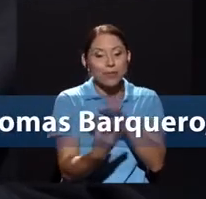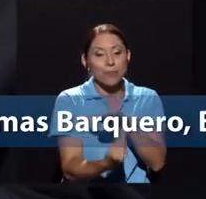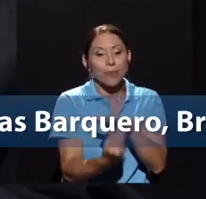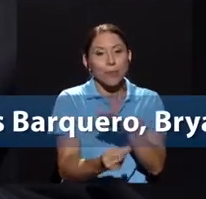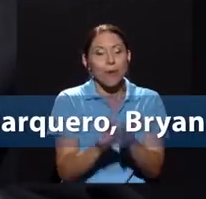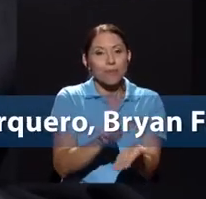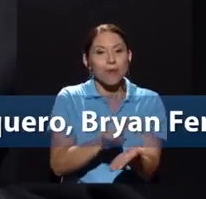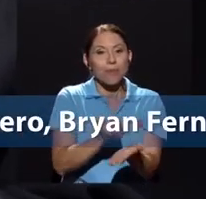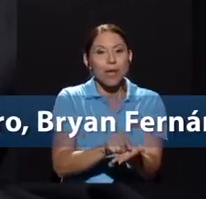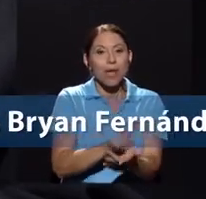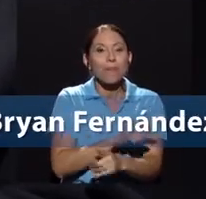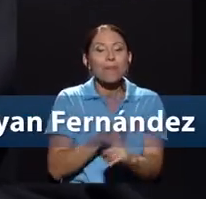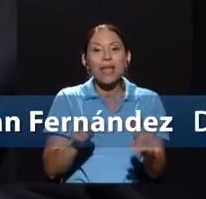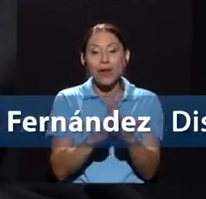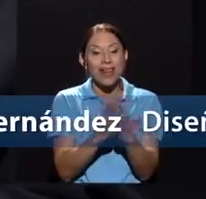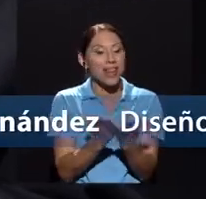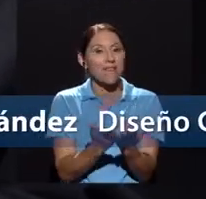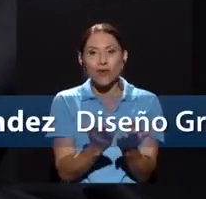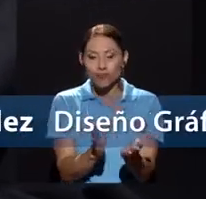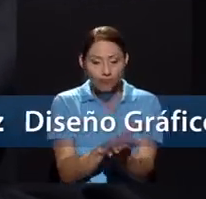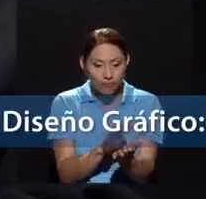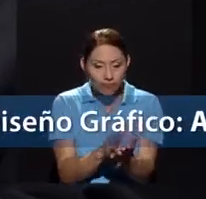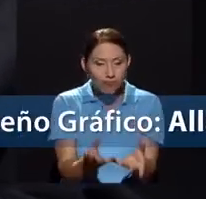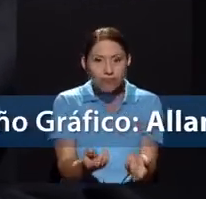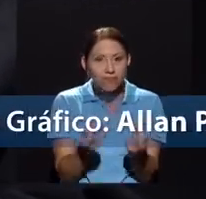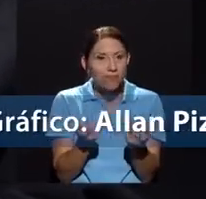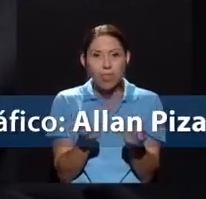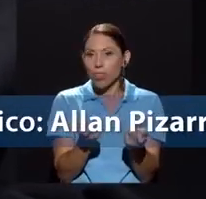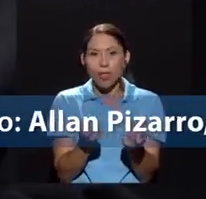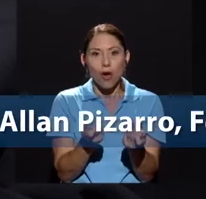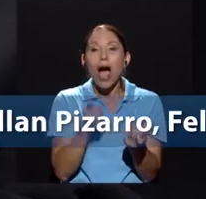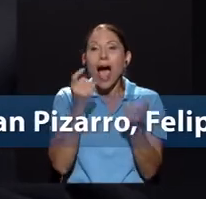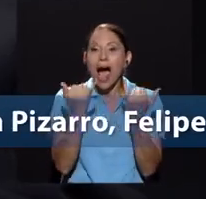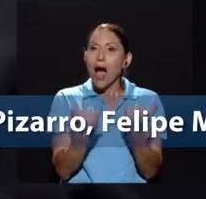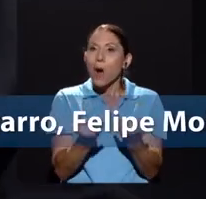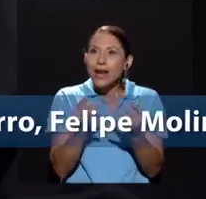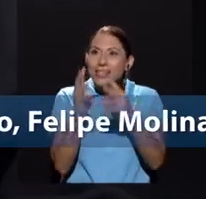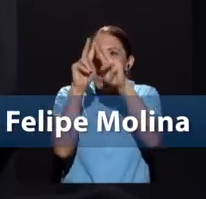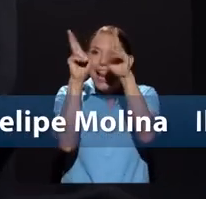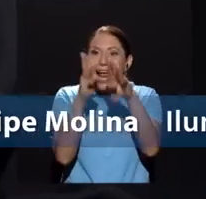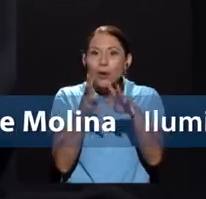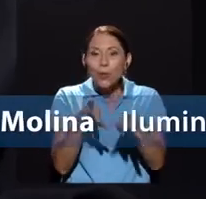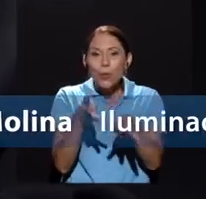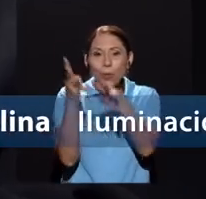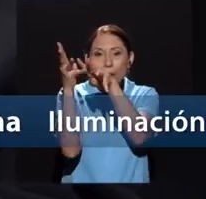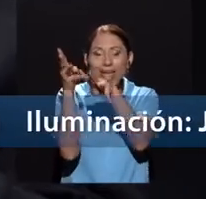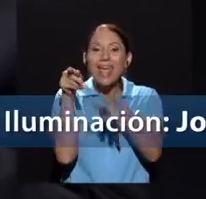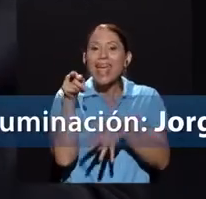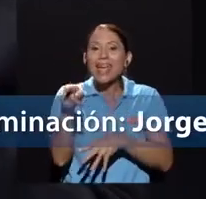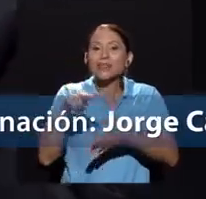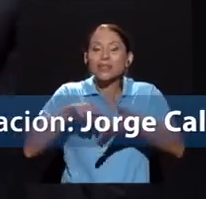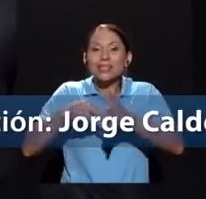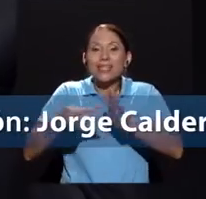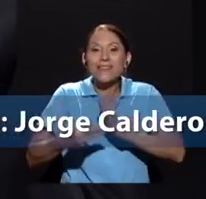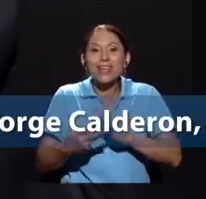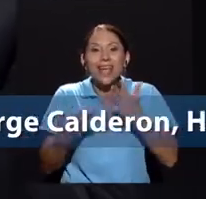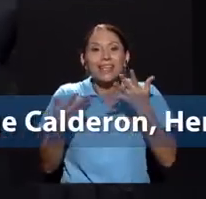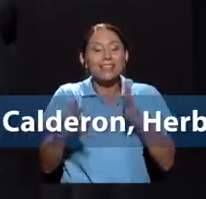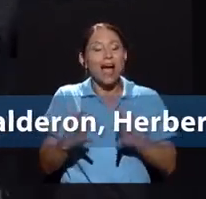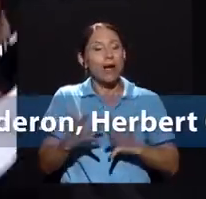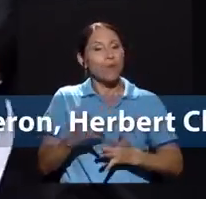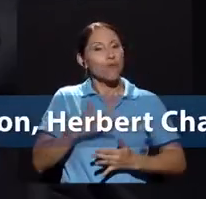eso ha sido un elemento que viene a llenar el vacío que le generaba el aislamiento